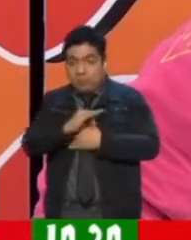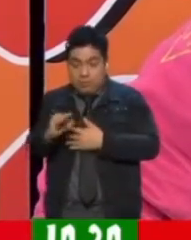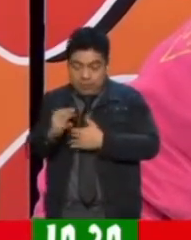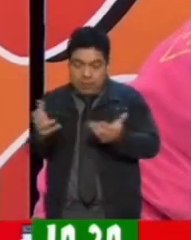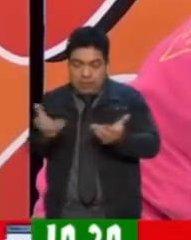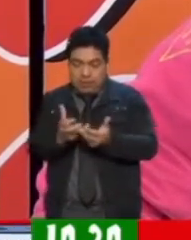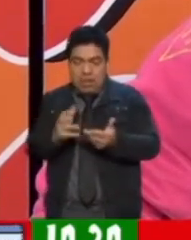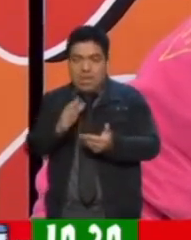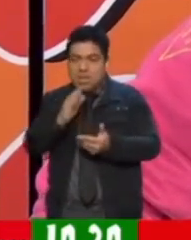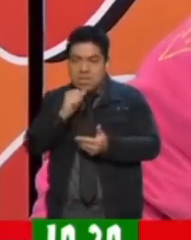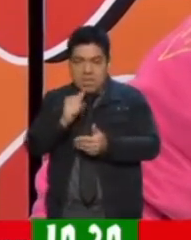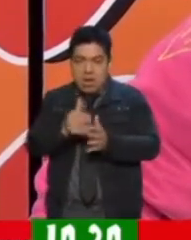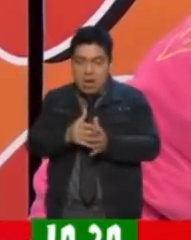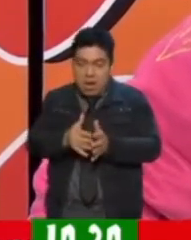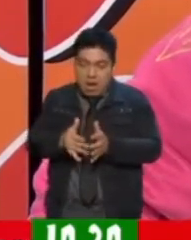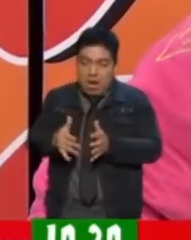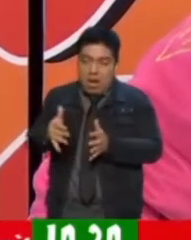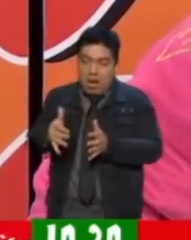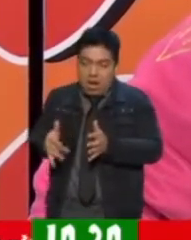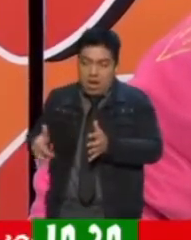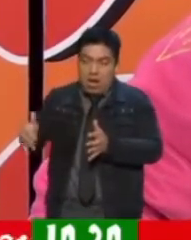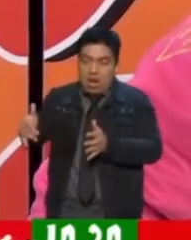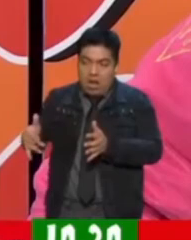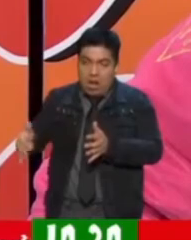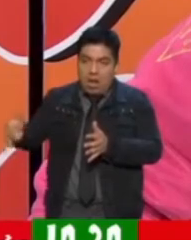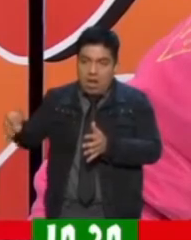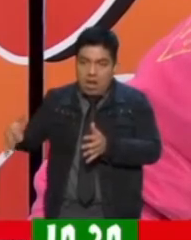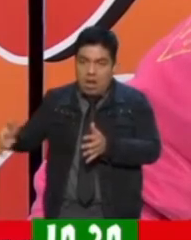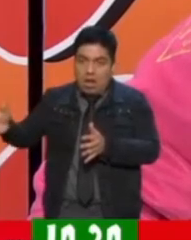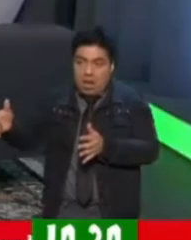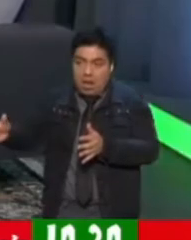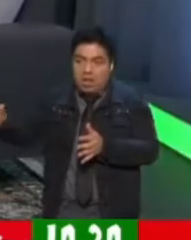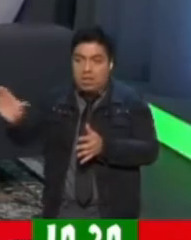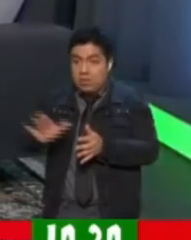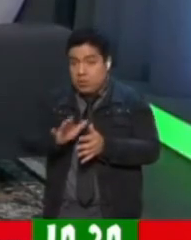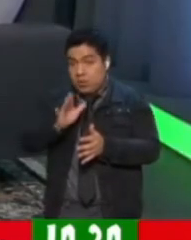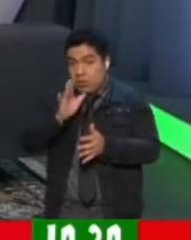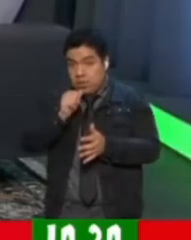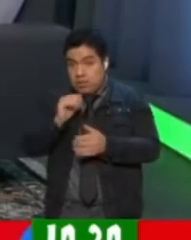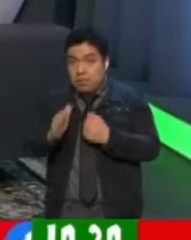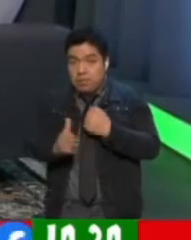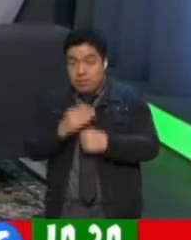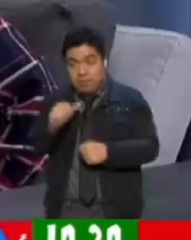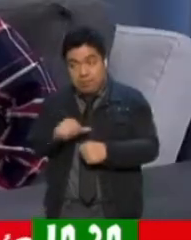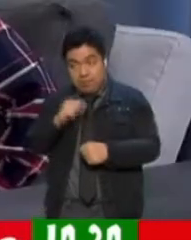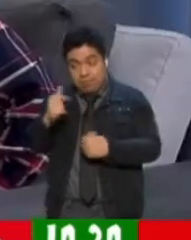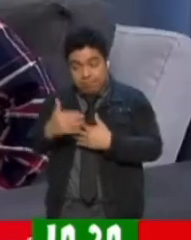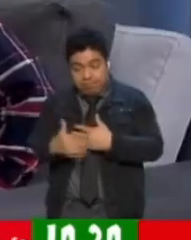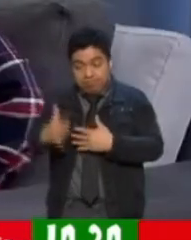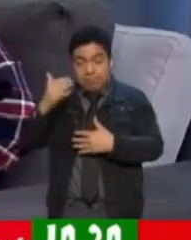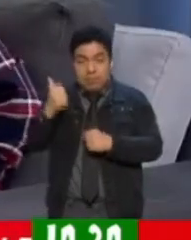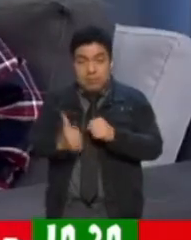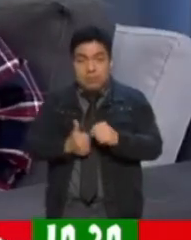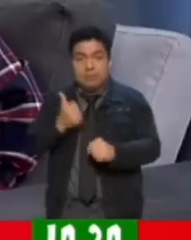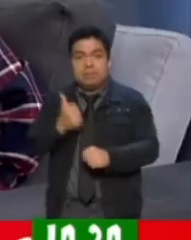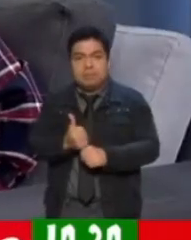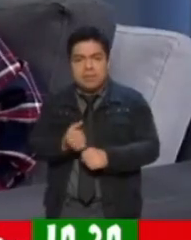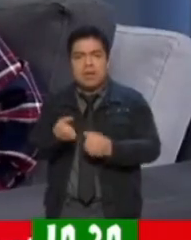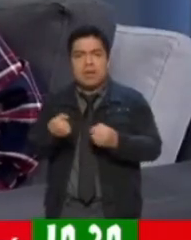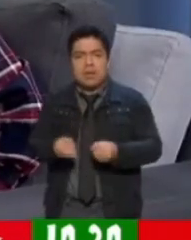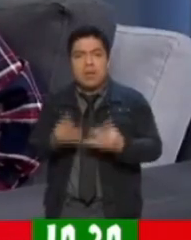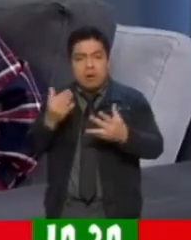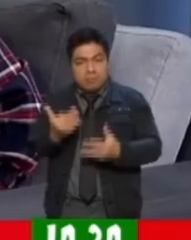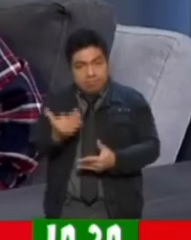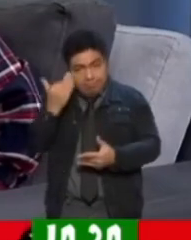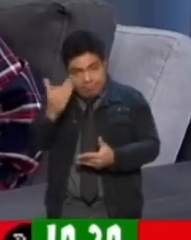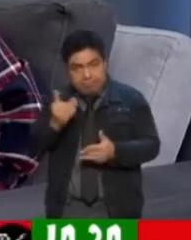procedimiento. No se la pueden eternizar. No podemos eternizarlo. Justamente. Porque lo otro puede tomar años, ¿eh? Exacto. Sí. Ahora, el plazo